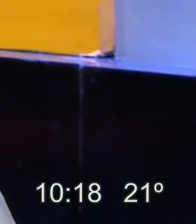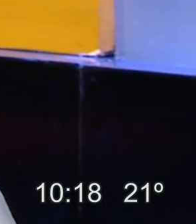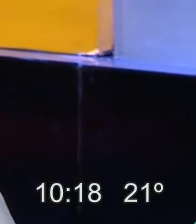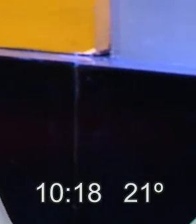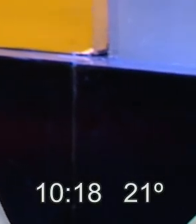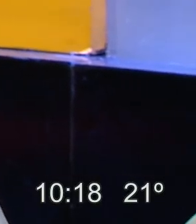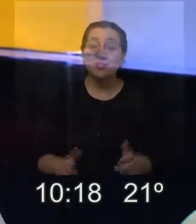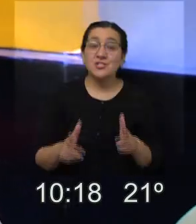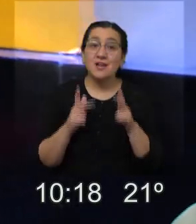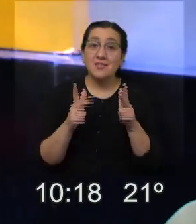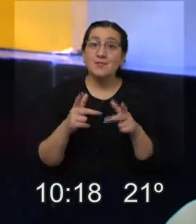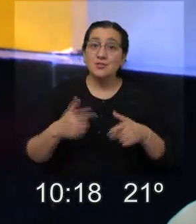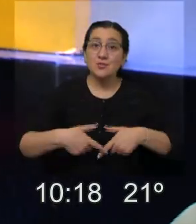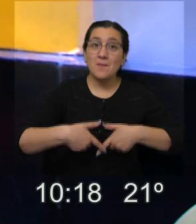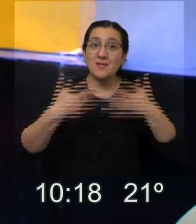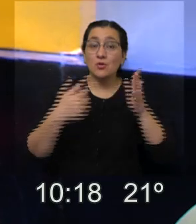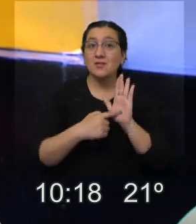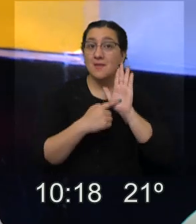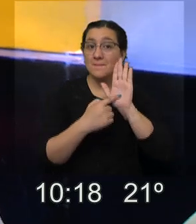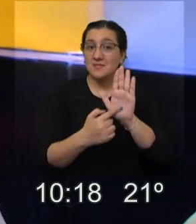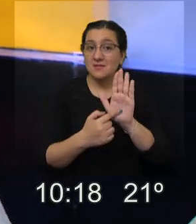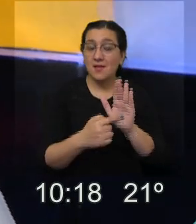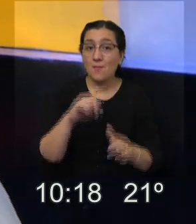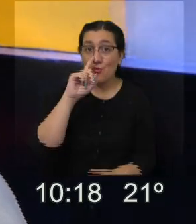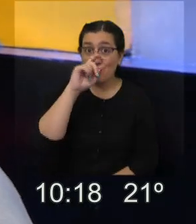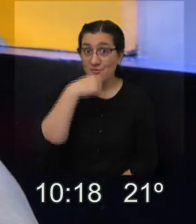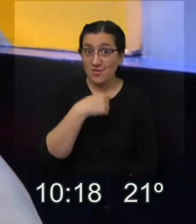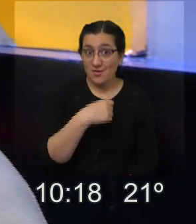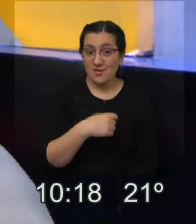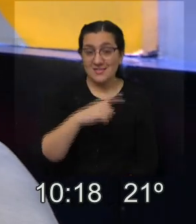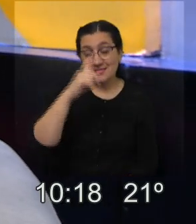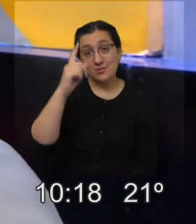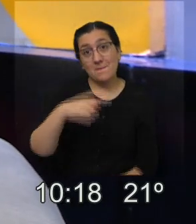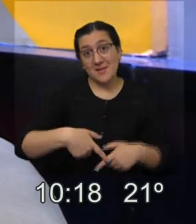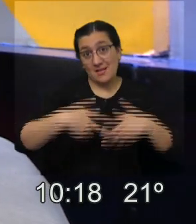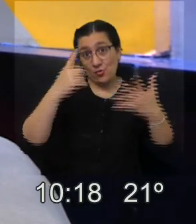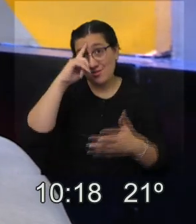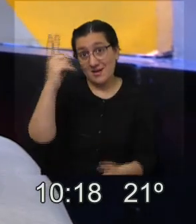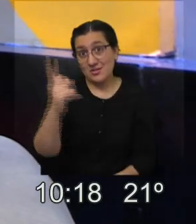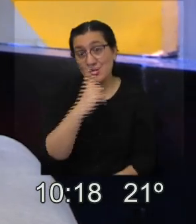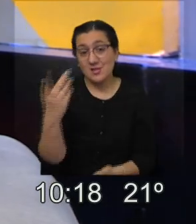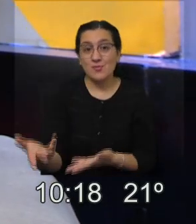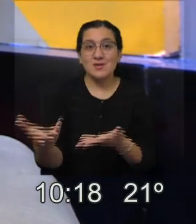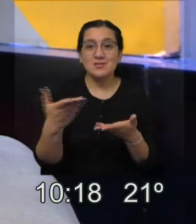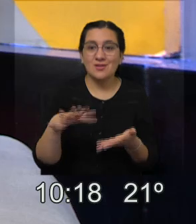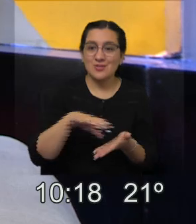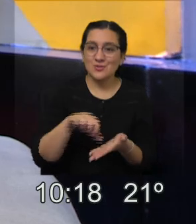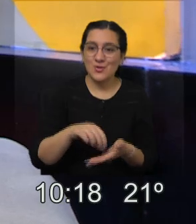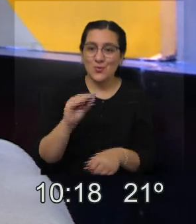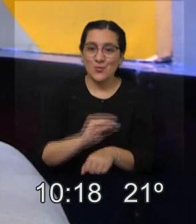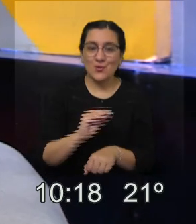Se los dijimos, es un espectáculo que se va a estar presentando en Montevideo. Es internacional, obviamente, y estamos recibiendo en esta ciudad